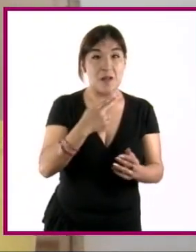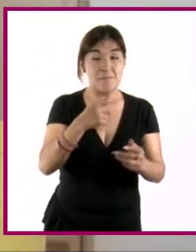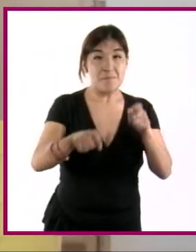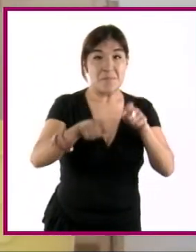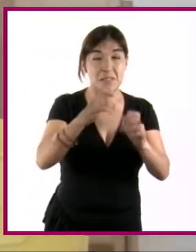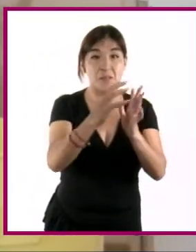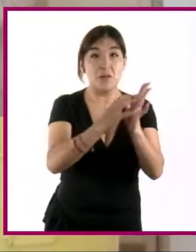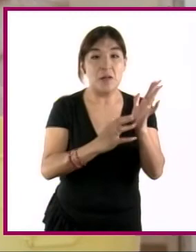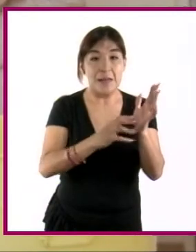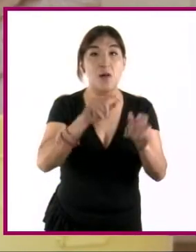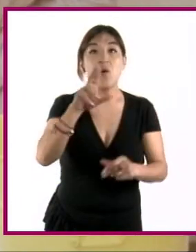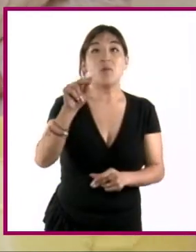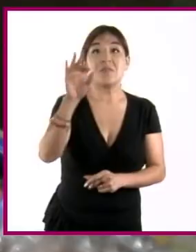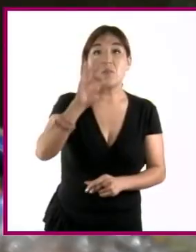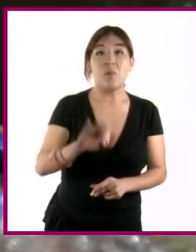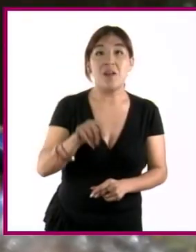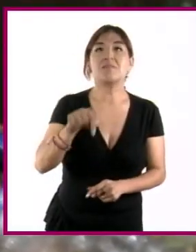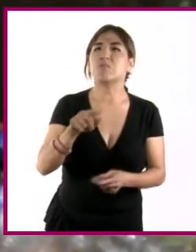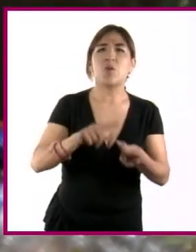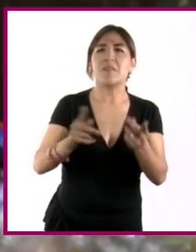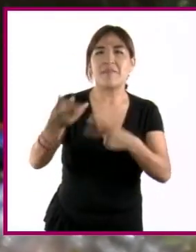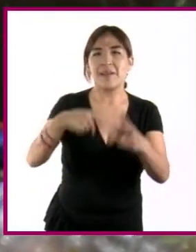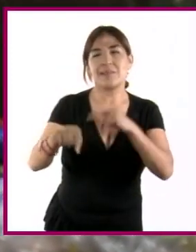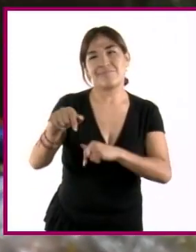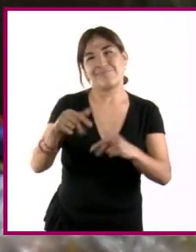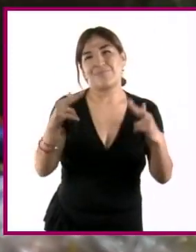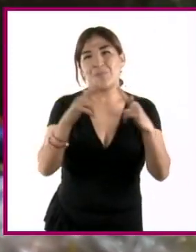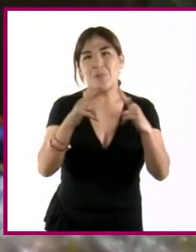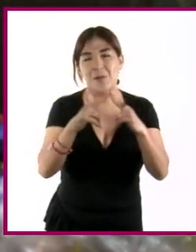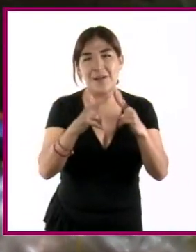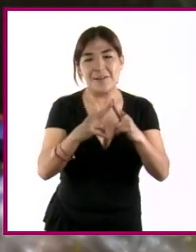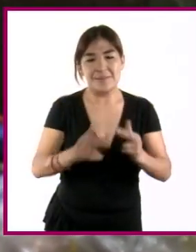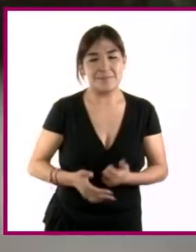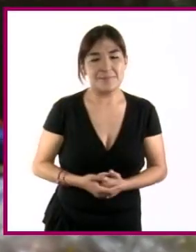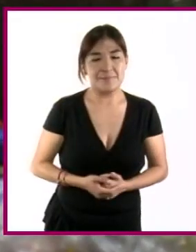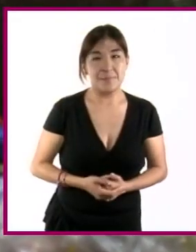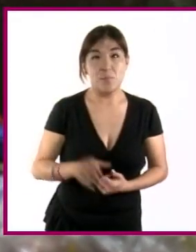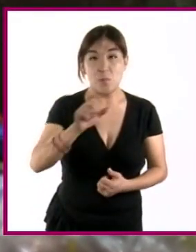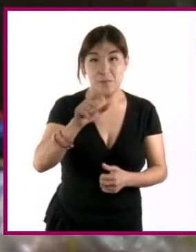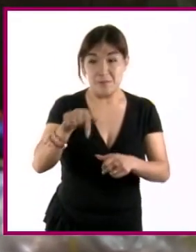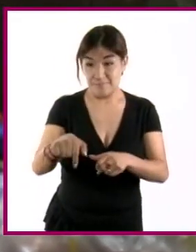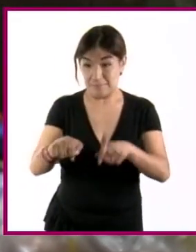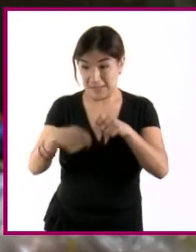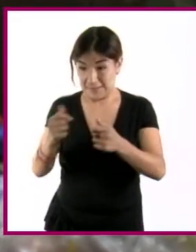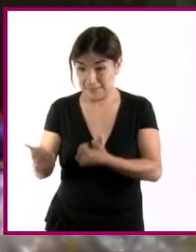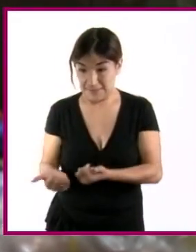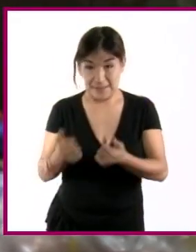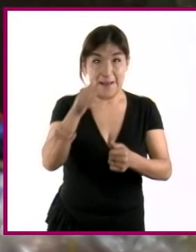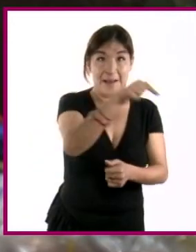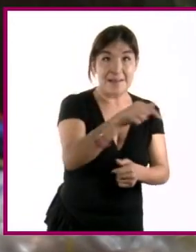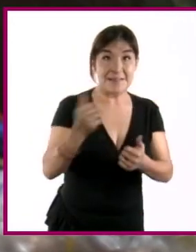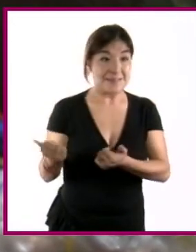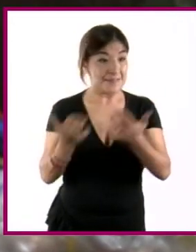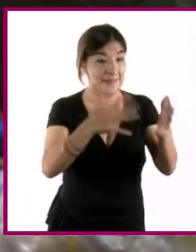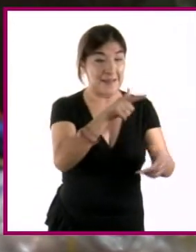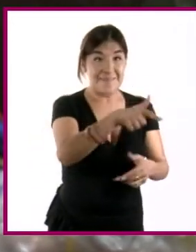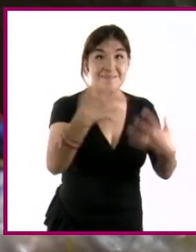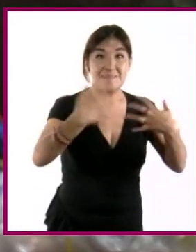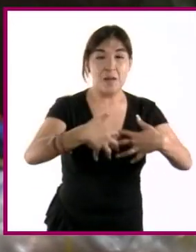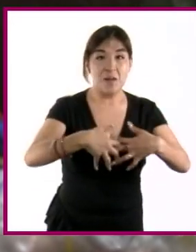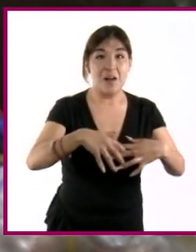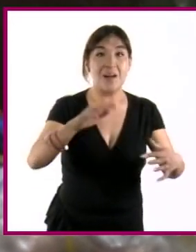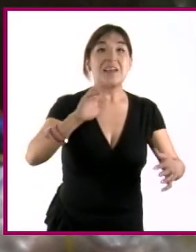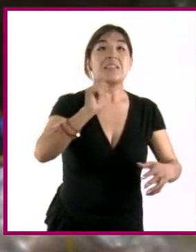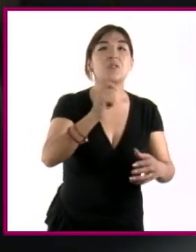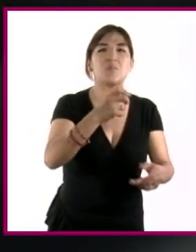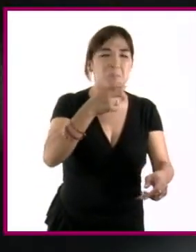reciclaje proviene de hogares. Una vez que los residuos de plástico llegan a la planta de reciclaje, los envases más duros son separados de